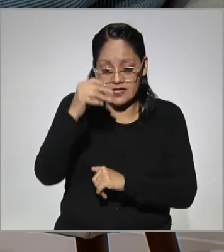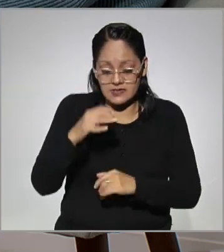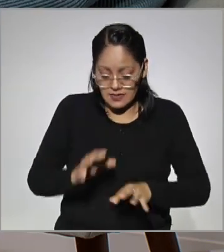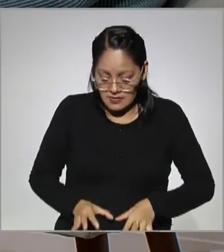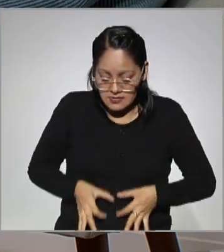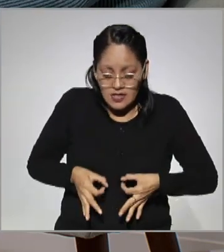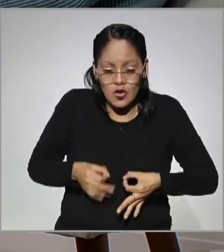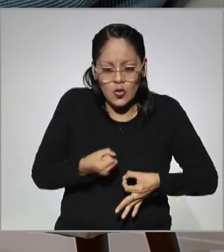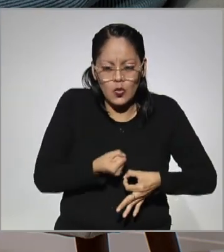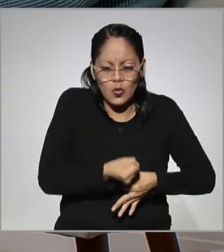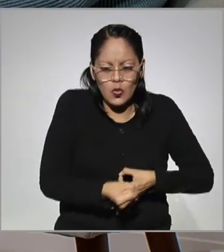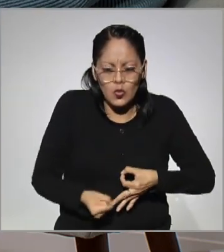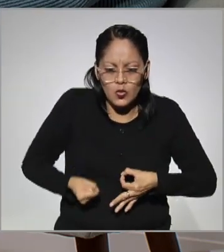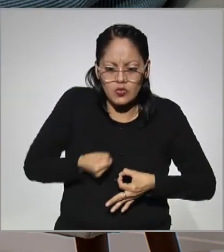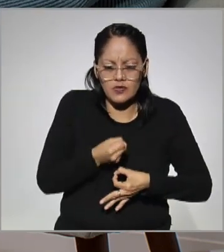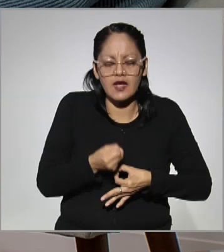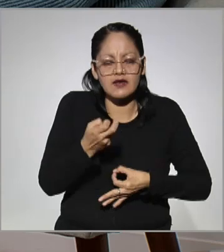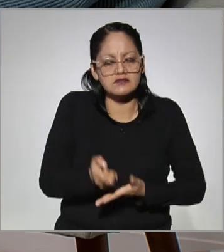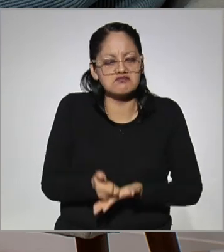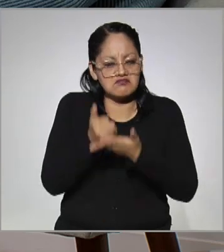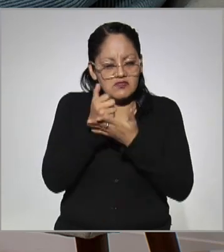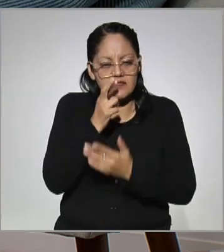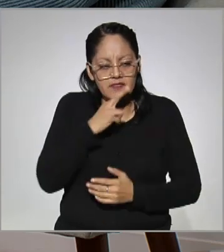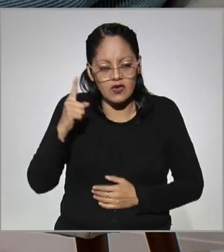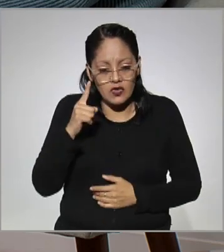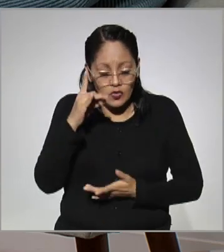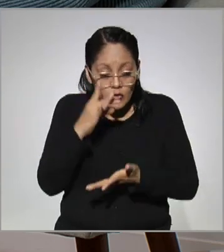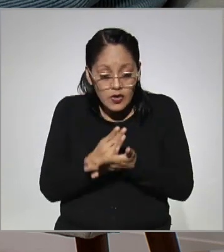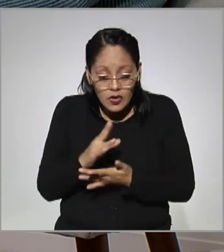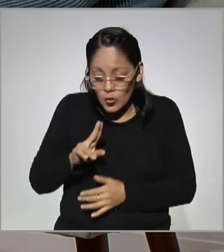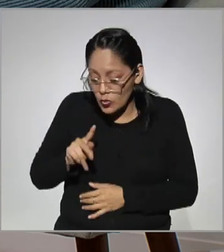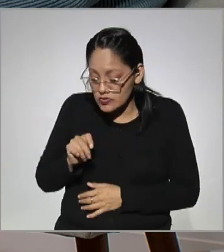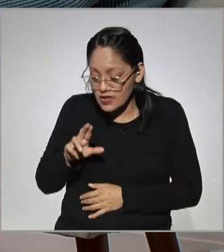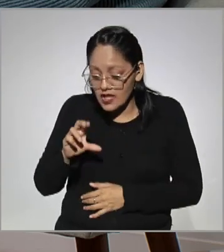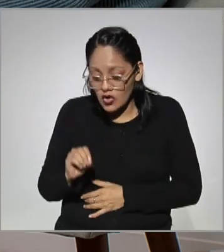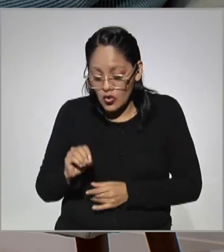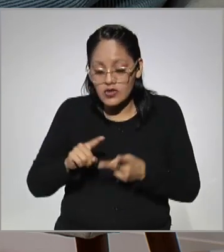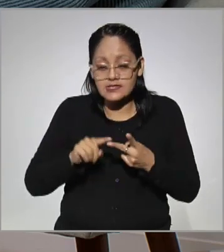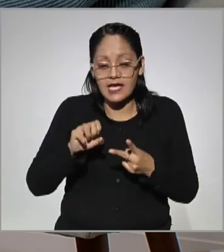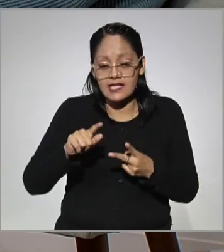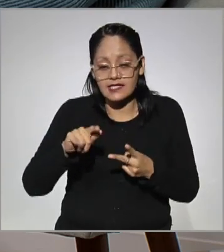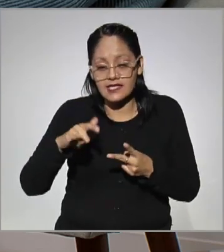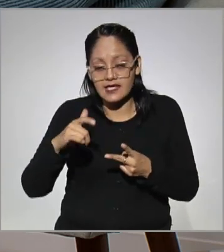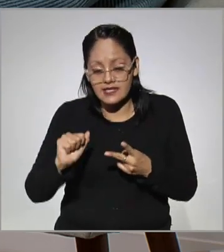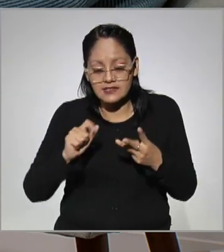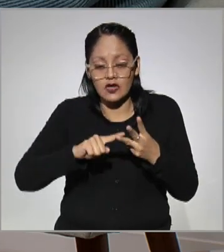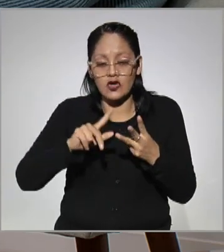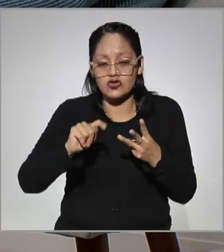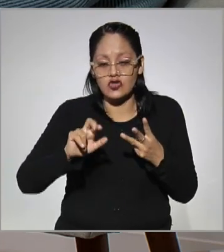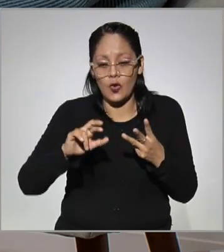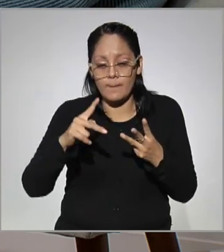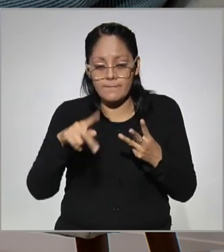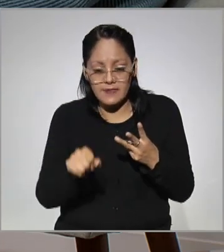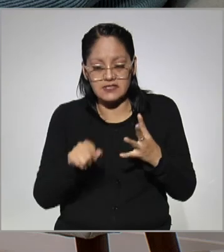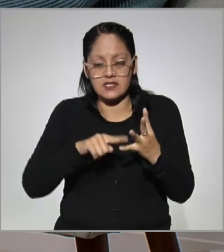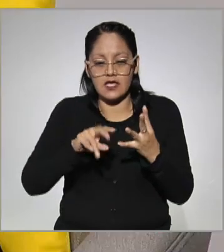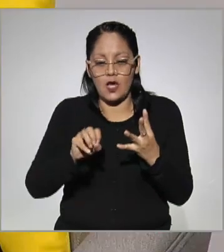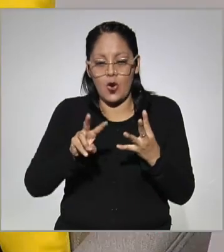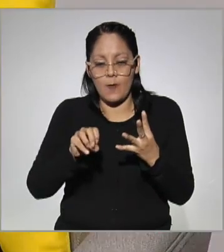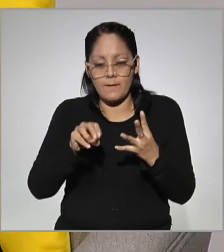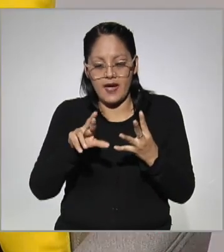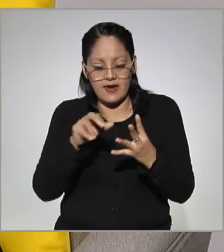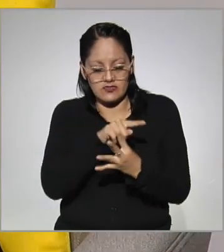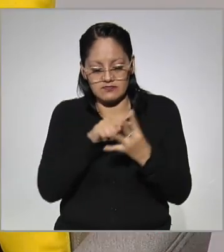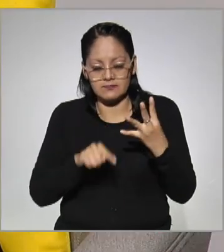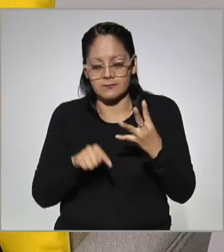esto aportaría mucho más, evaluar no solamente útero, evaluar salpinges o trompas uterinas y ovarios. Muchas gracias.